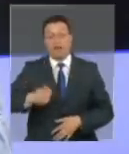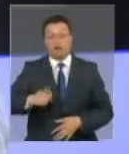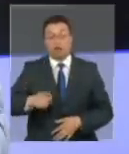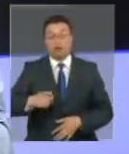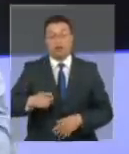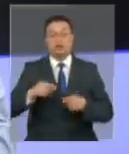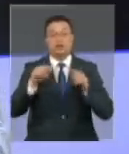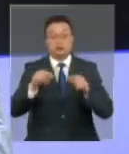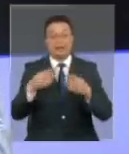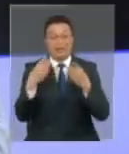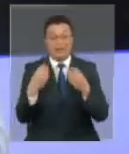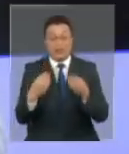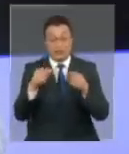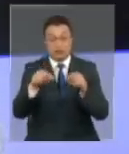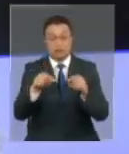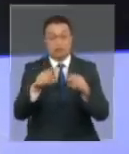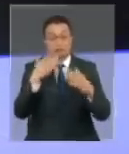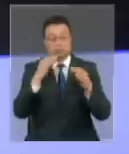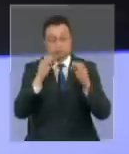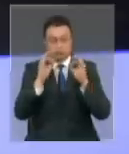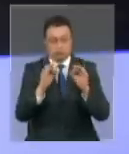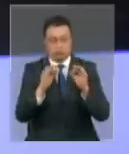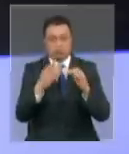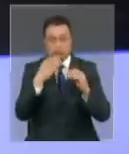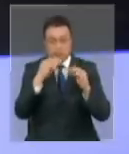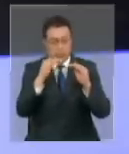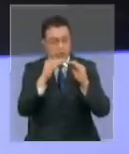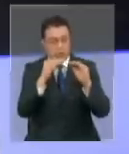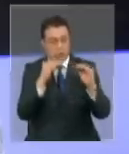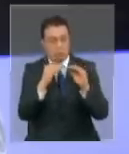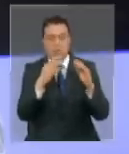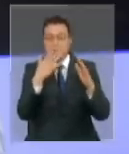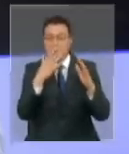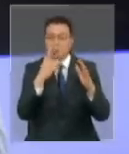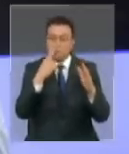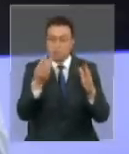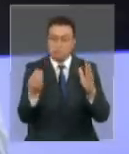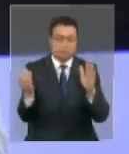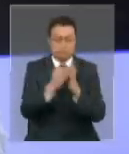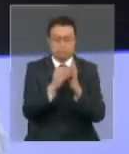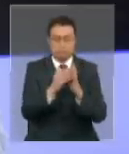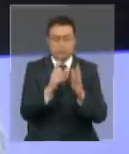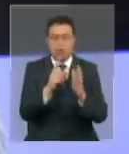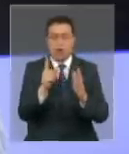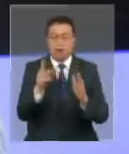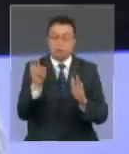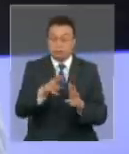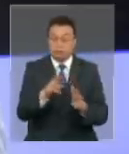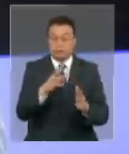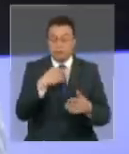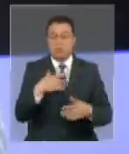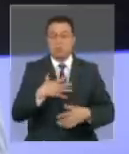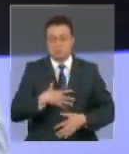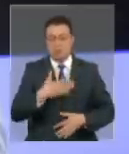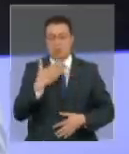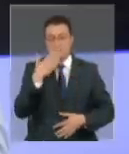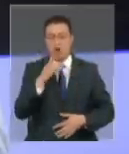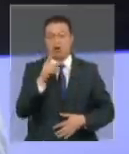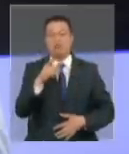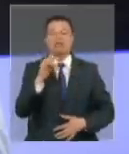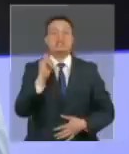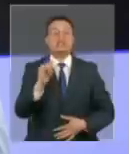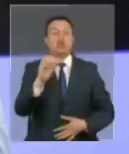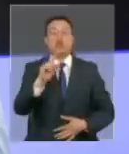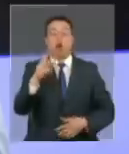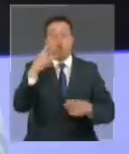si bien hoy día está en tela de juicio que se reponga, me gusta que la gente tenga la posibilidad de decidir si va o no va a